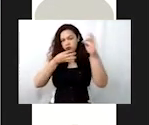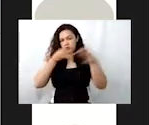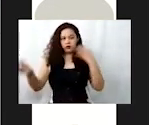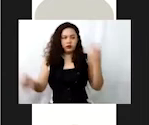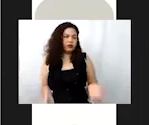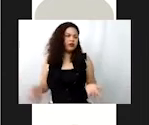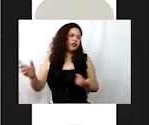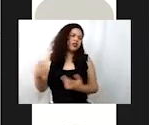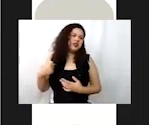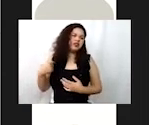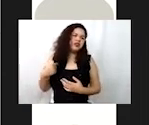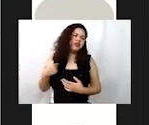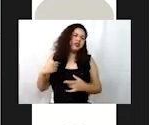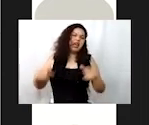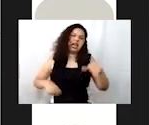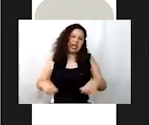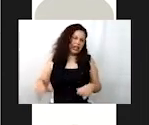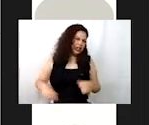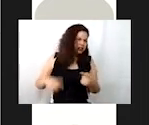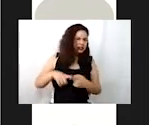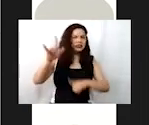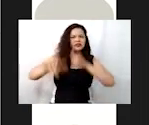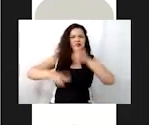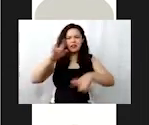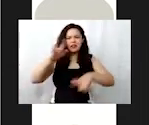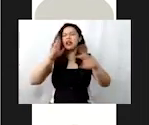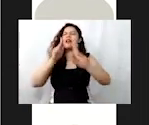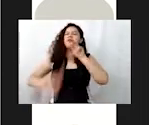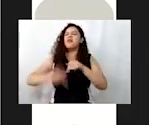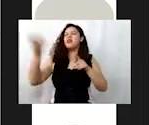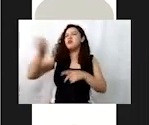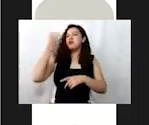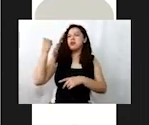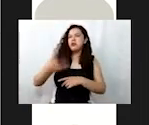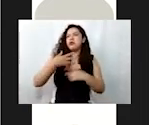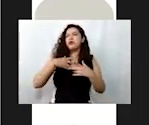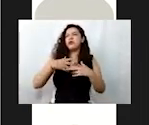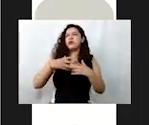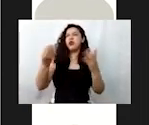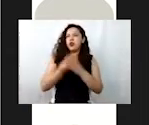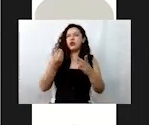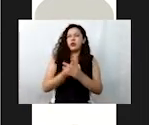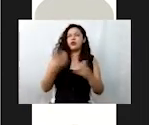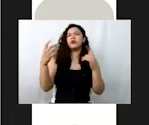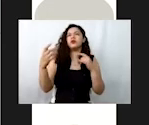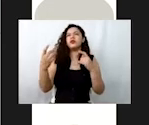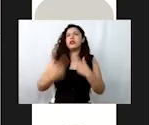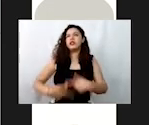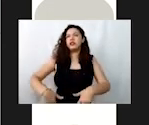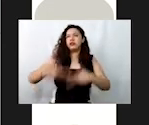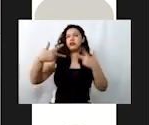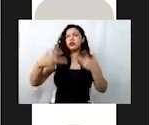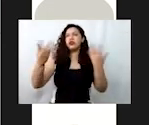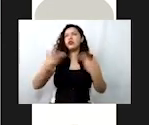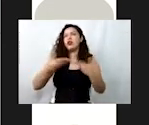visto cantidad de actividades, desde ferias, charlas, conferencias, seminarios, en línea o presenciales, ahora que